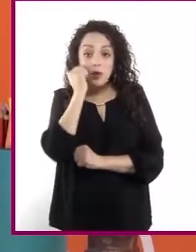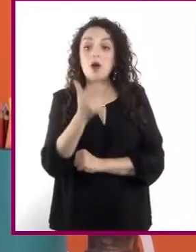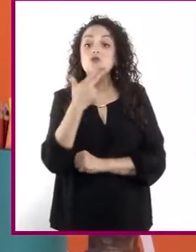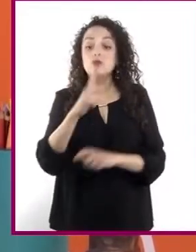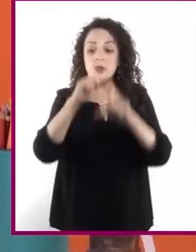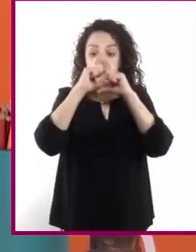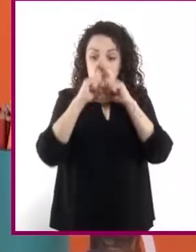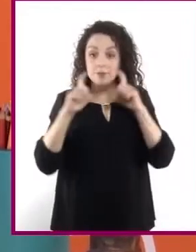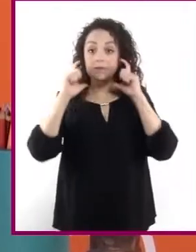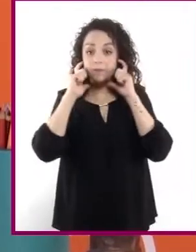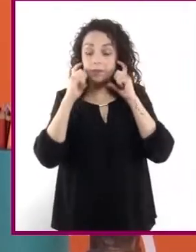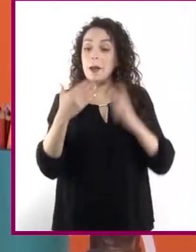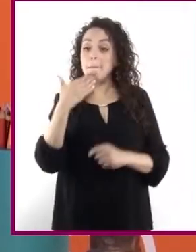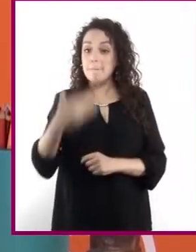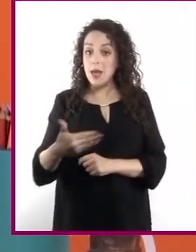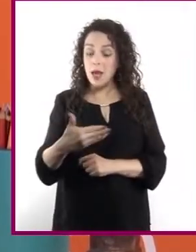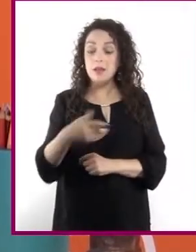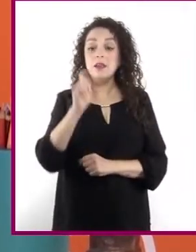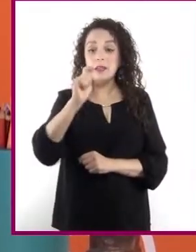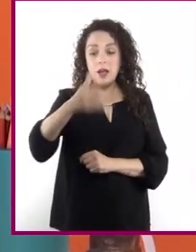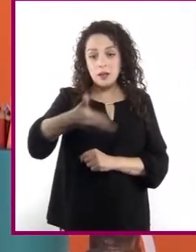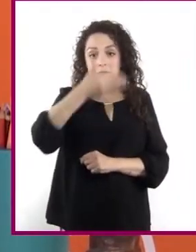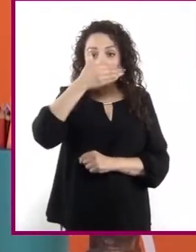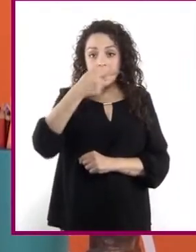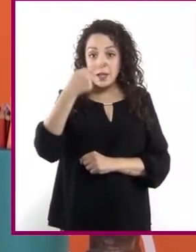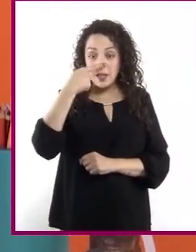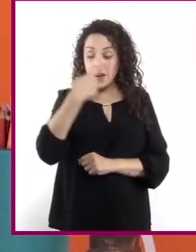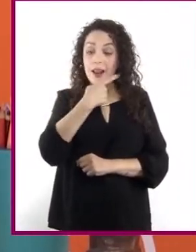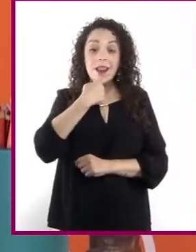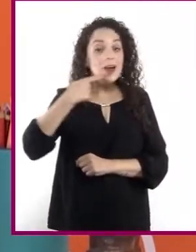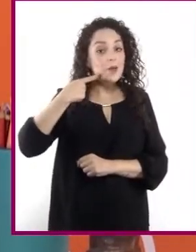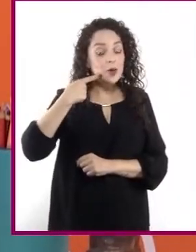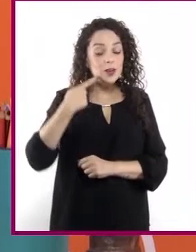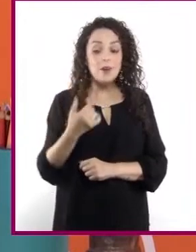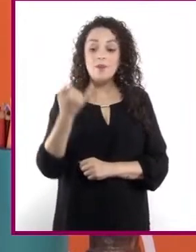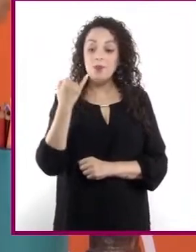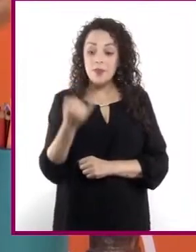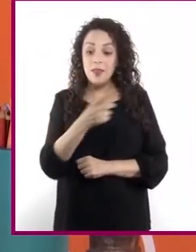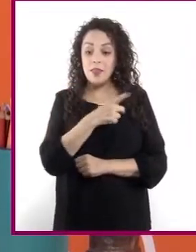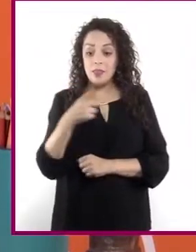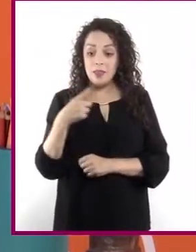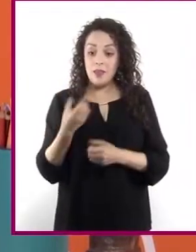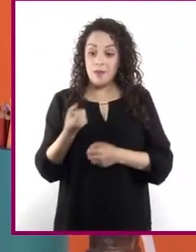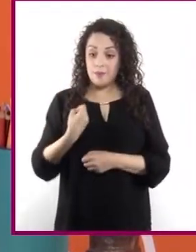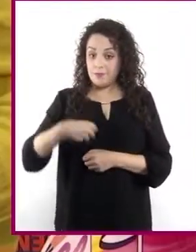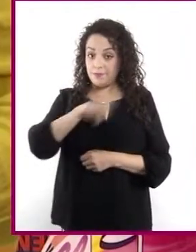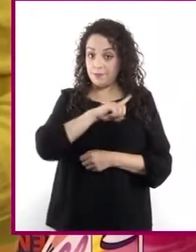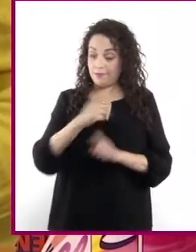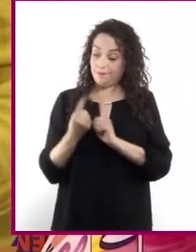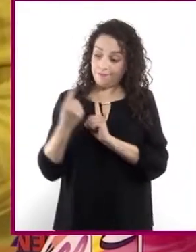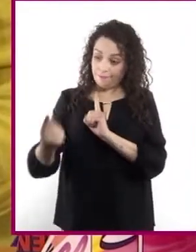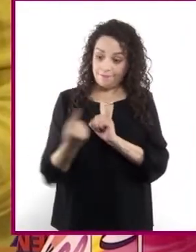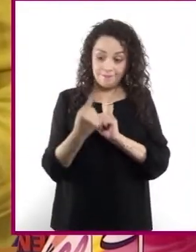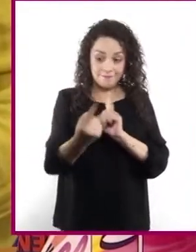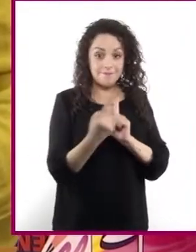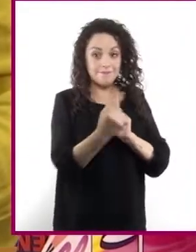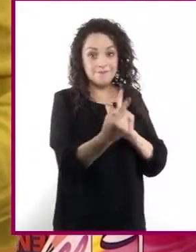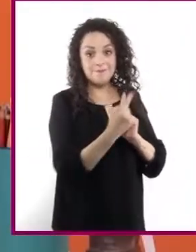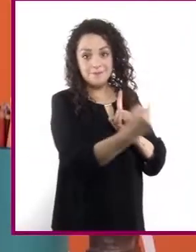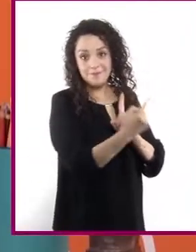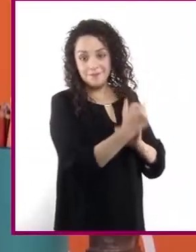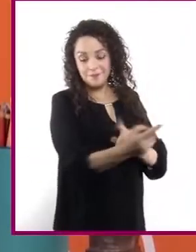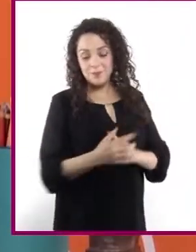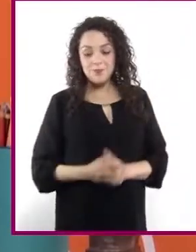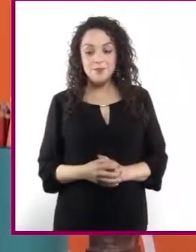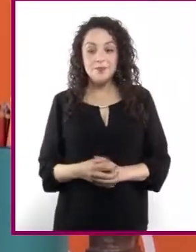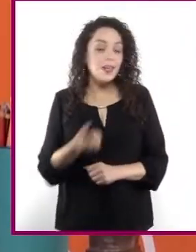cubrebocas adecuadamente, de forma que cubra nariz y boca, y guardar y pedir la sana distancia.